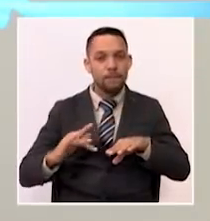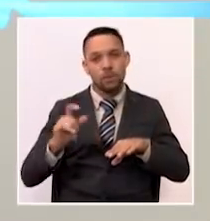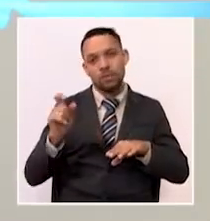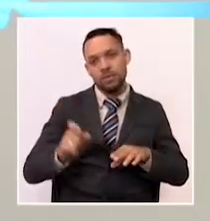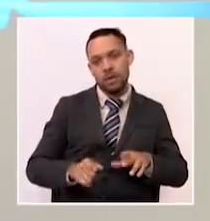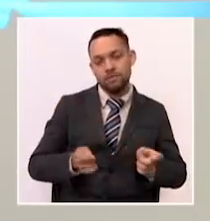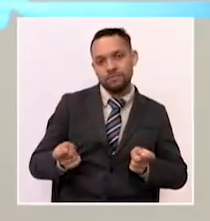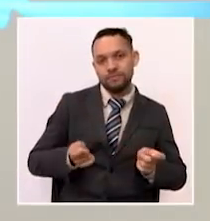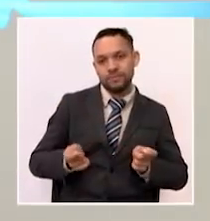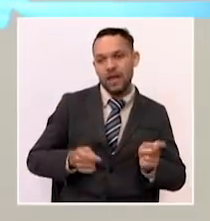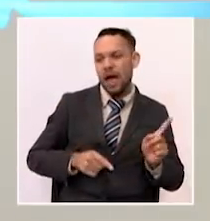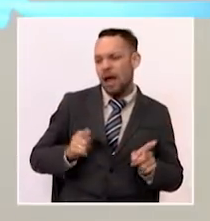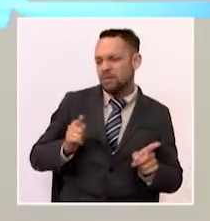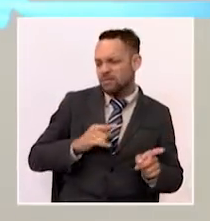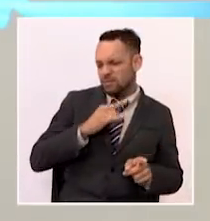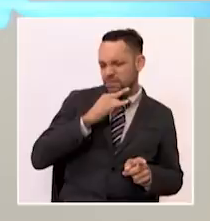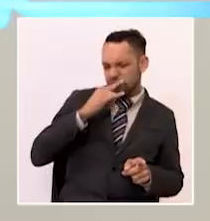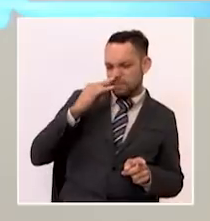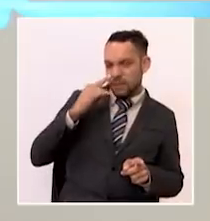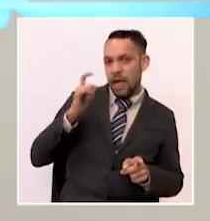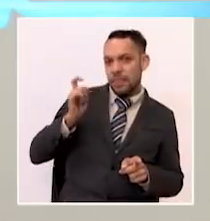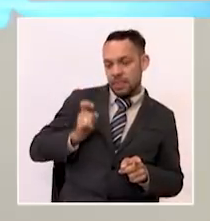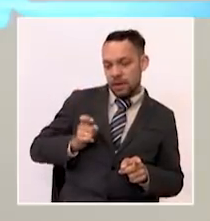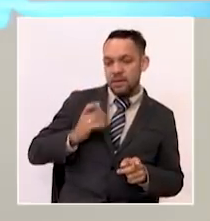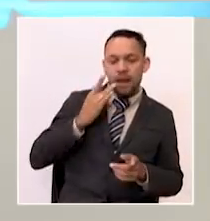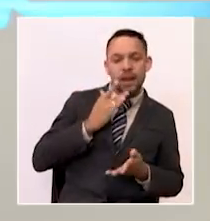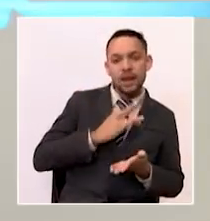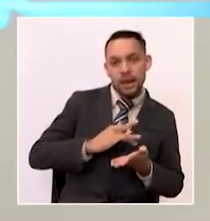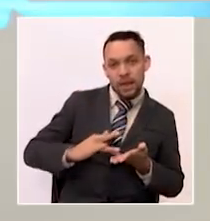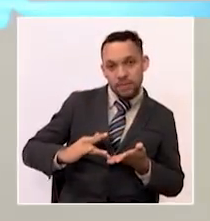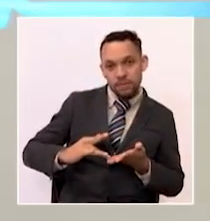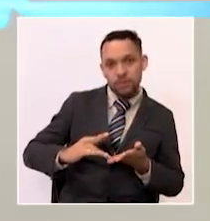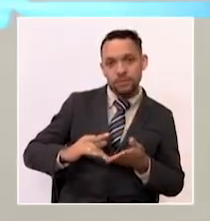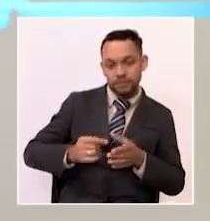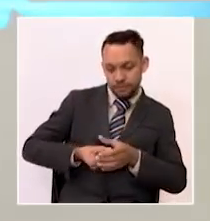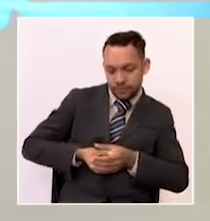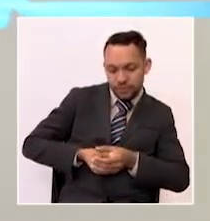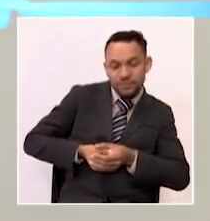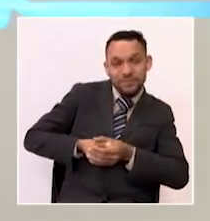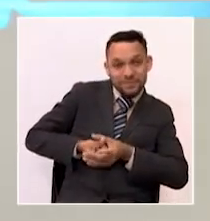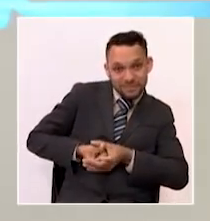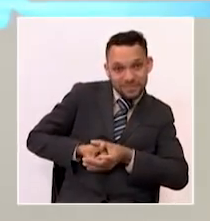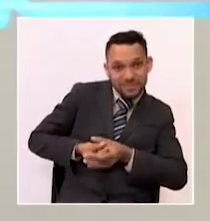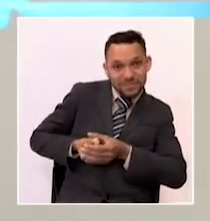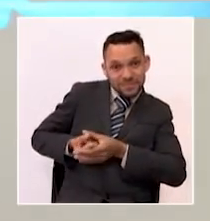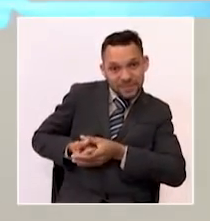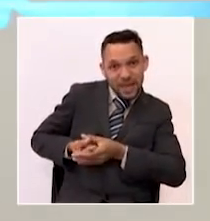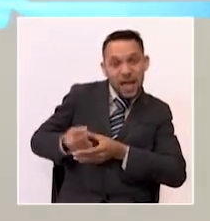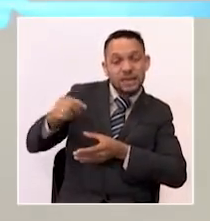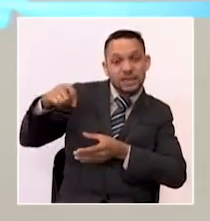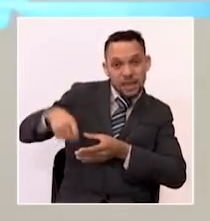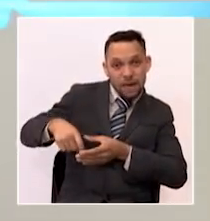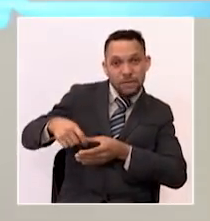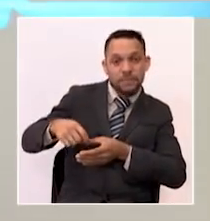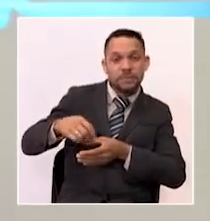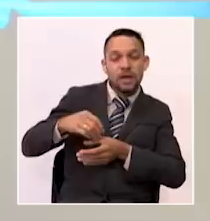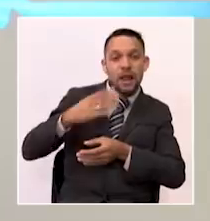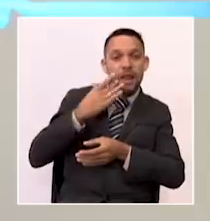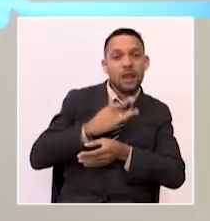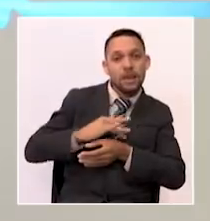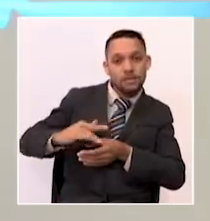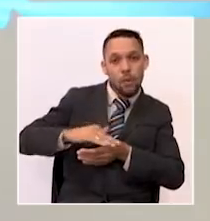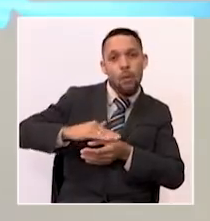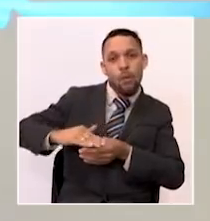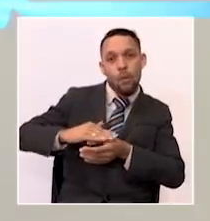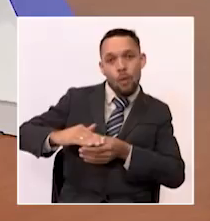puede llevar a malos olores sin necesidad de ser una infección. Entonces, abrir bien los labios, limpiar bien los labios con agua sin introducir agua dentro de la vagina.